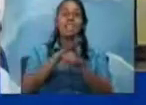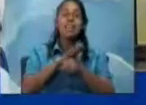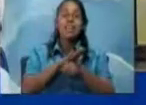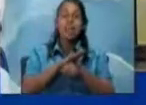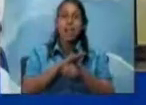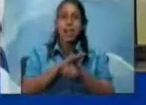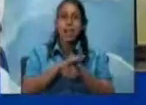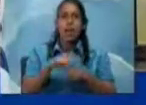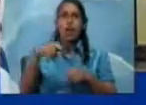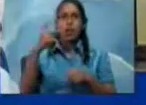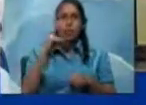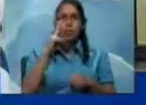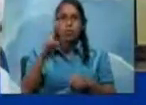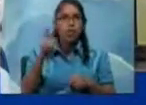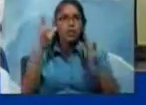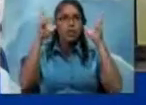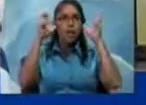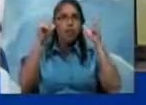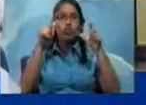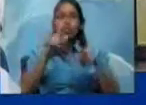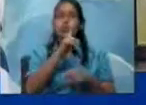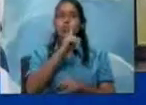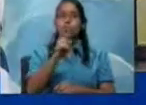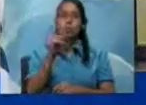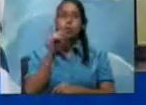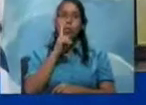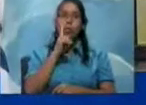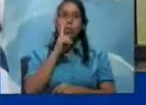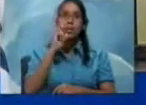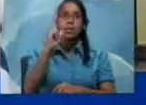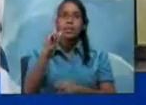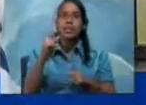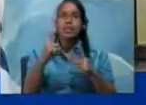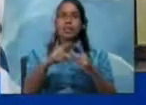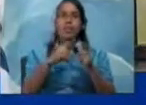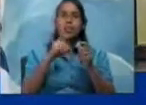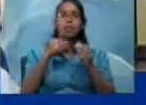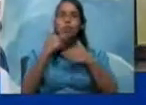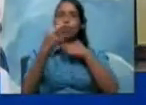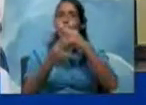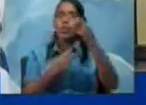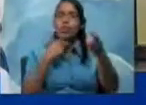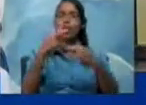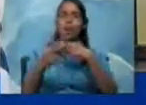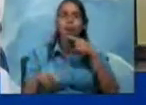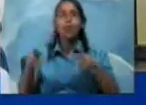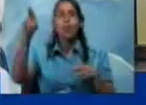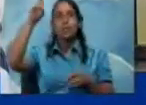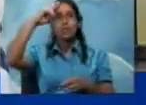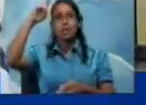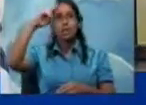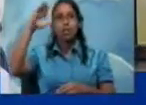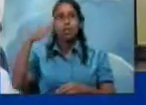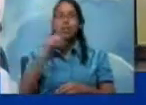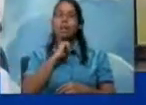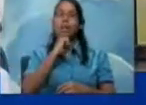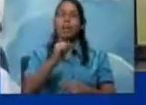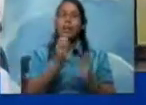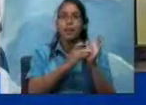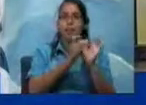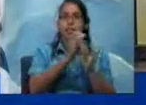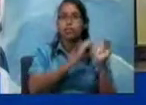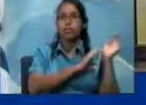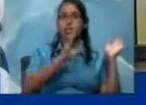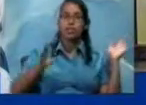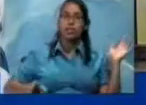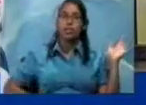cuando ella oyó su nombre y el tono de la voz reconoció que era Jesús